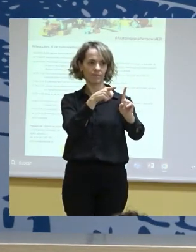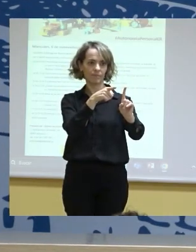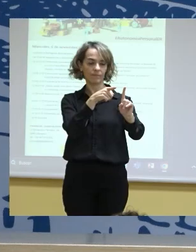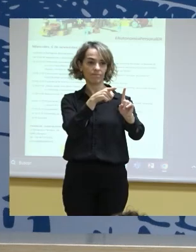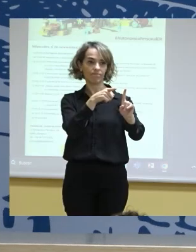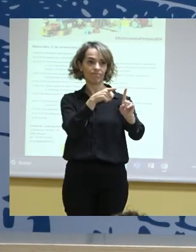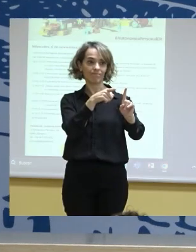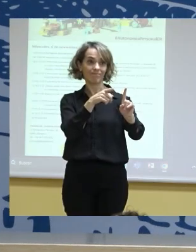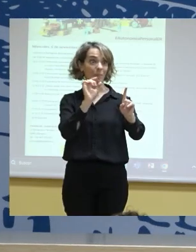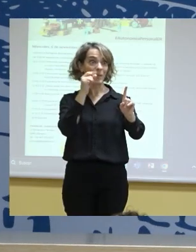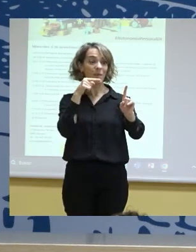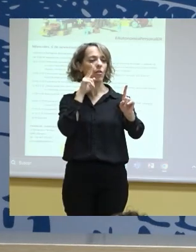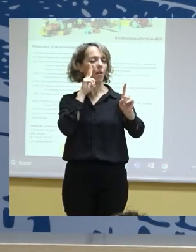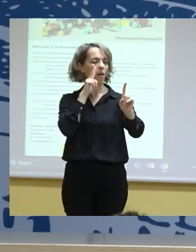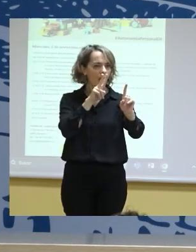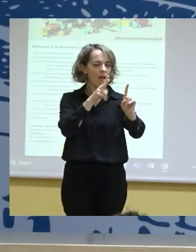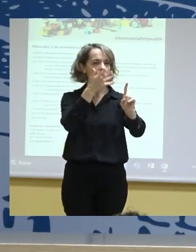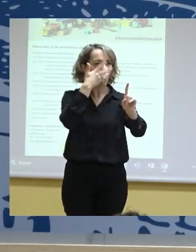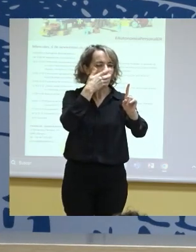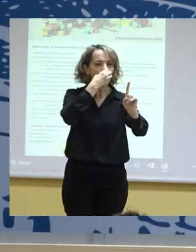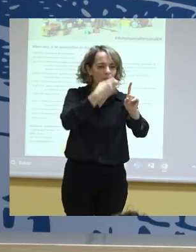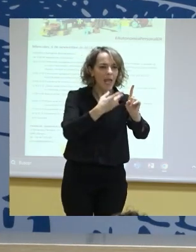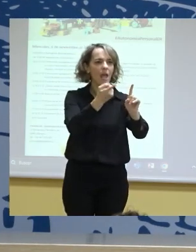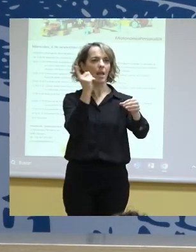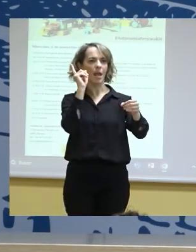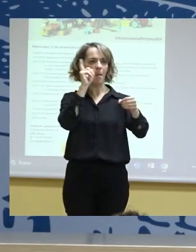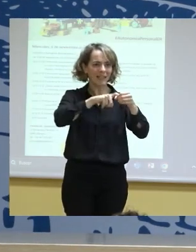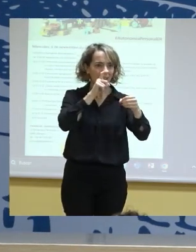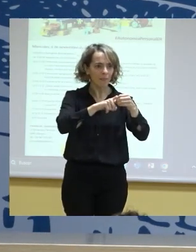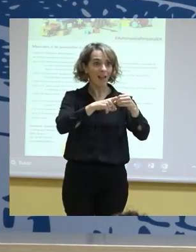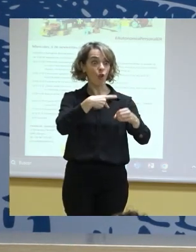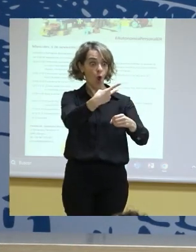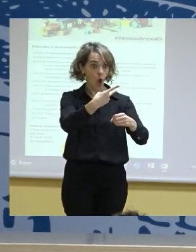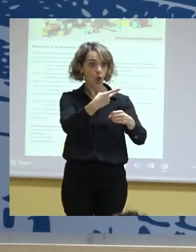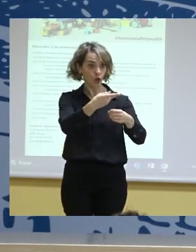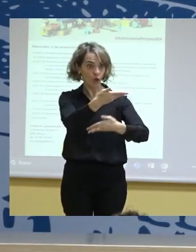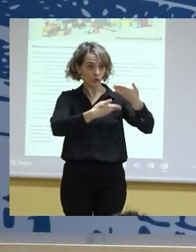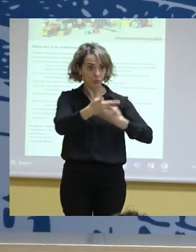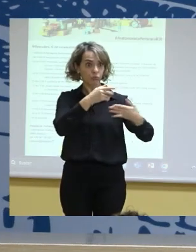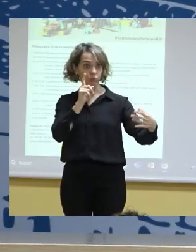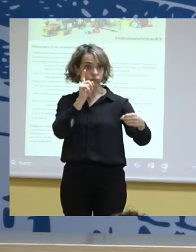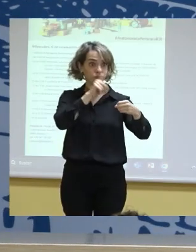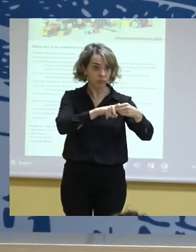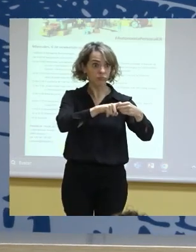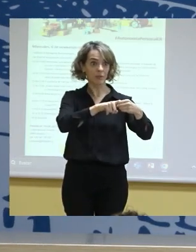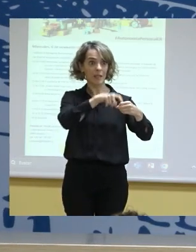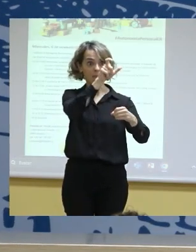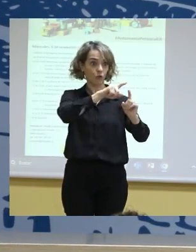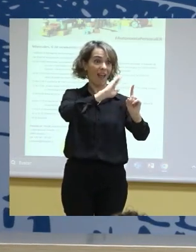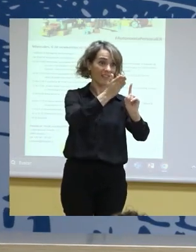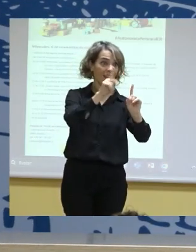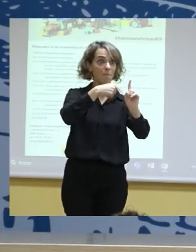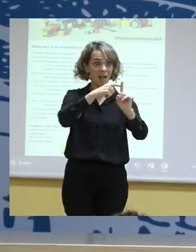solamente conociéndolas, participando y coparticipando con ellas, con las personas afectadas y las familias,